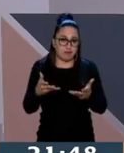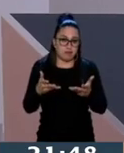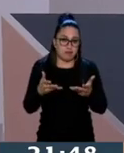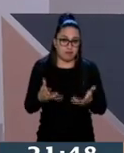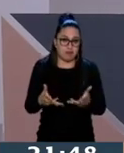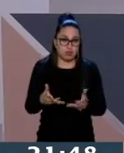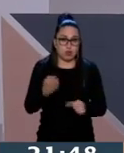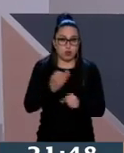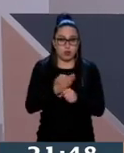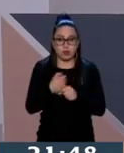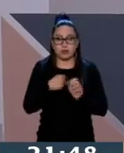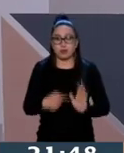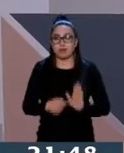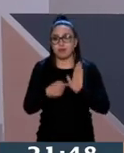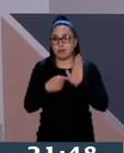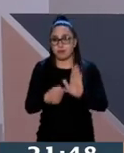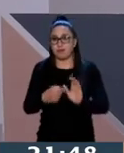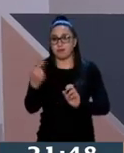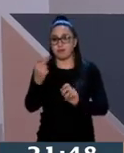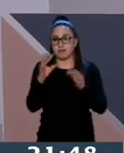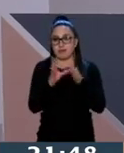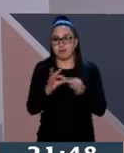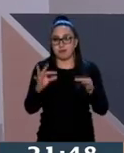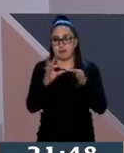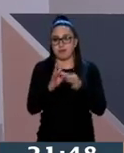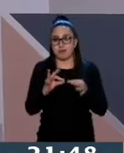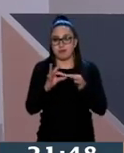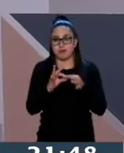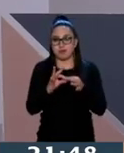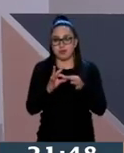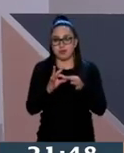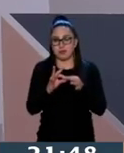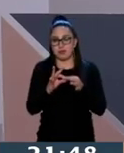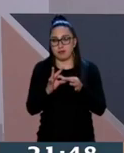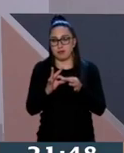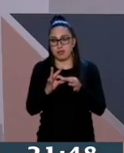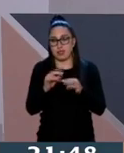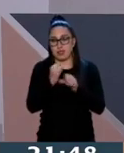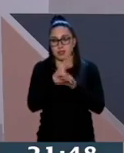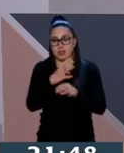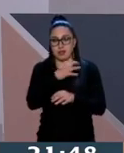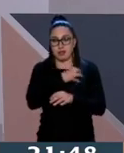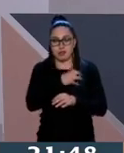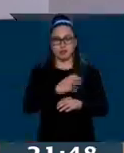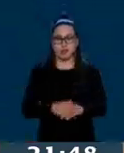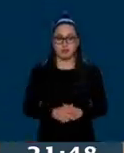hoy les presentamos aquí en el noticiero Informe Capital.